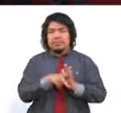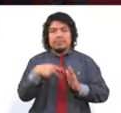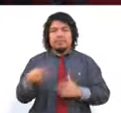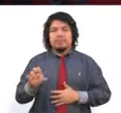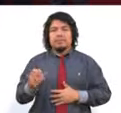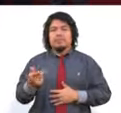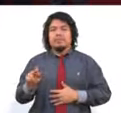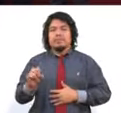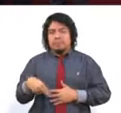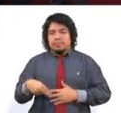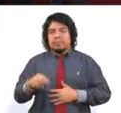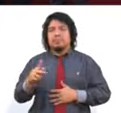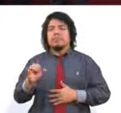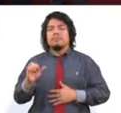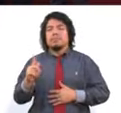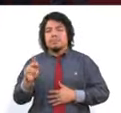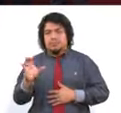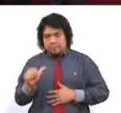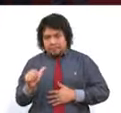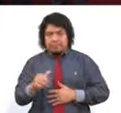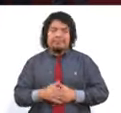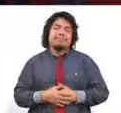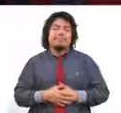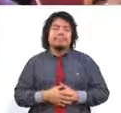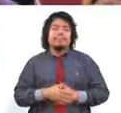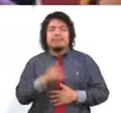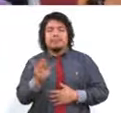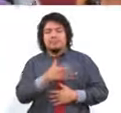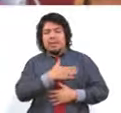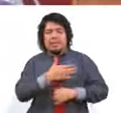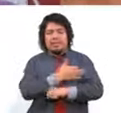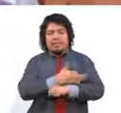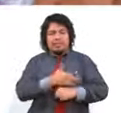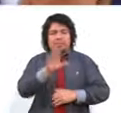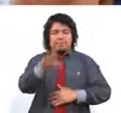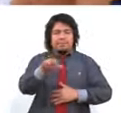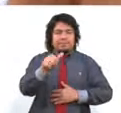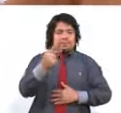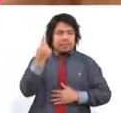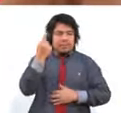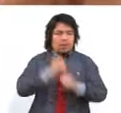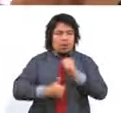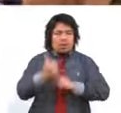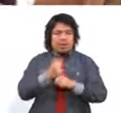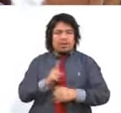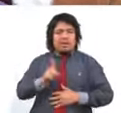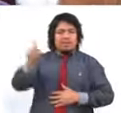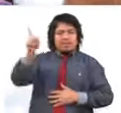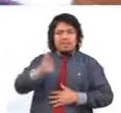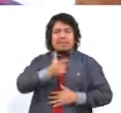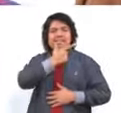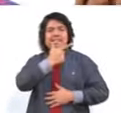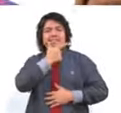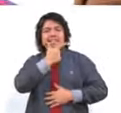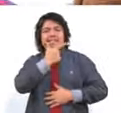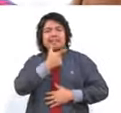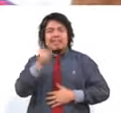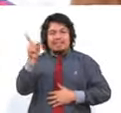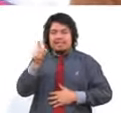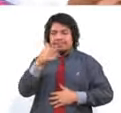Política. Hola, buenas tardes a todos. Yo quisiera preguntarles, el año pasado Inglaterra lanzó un